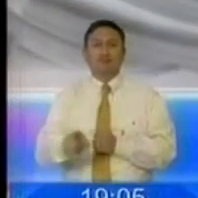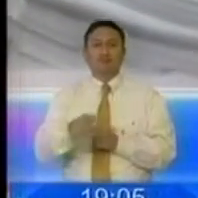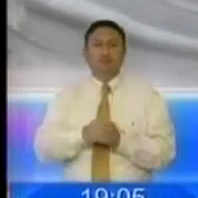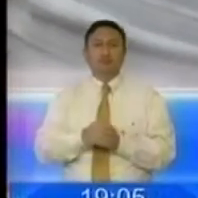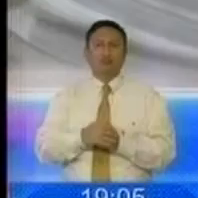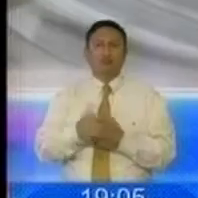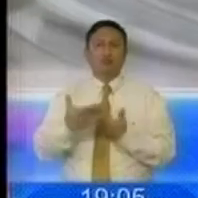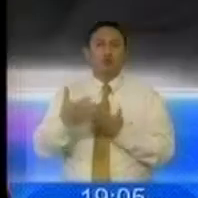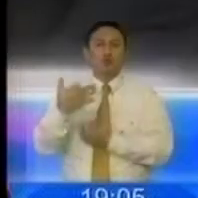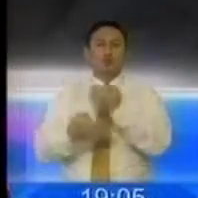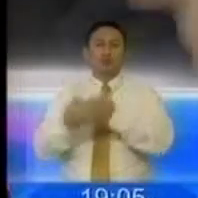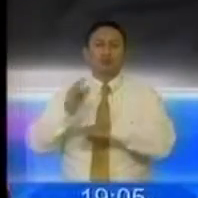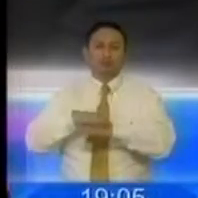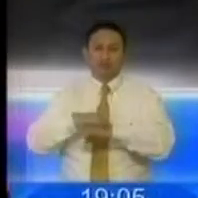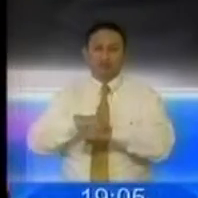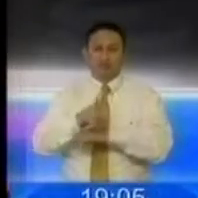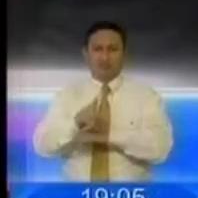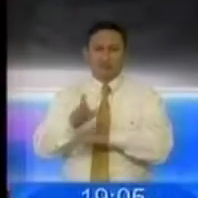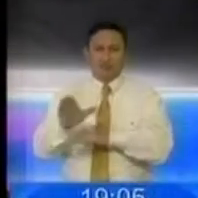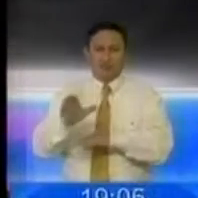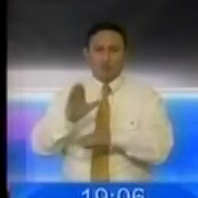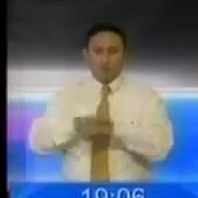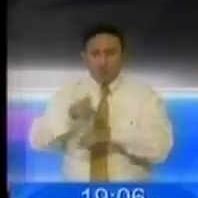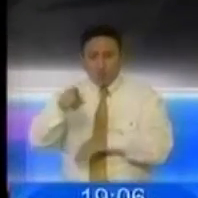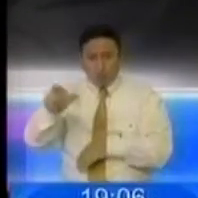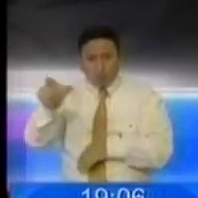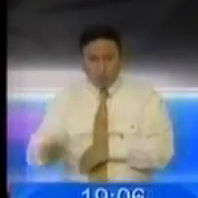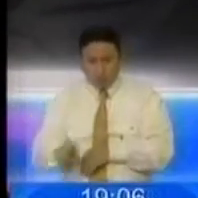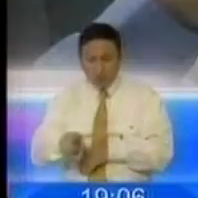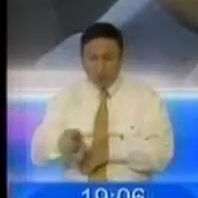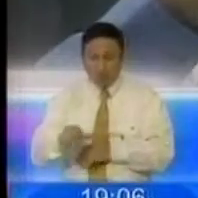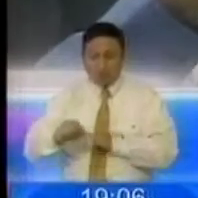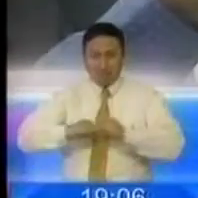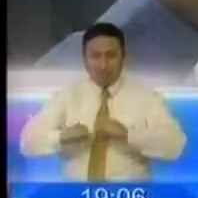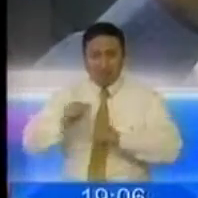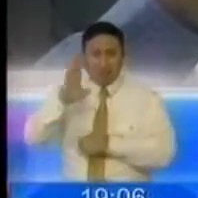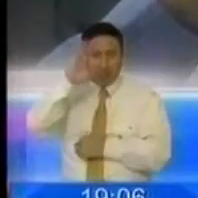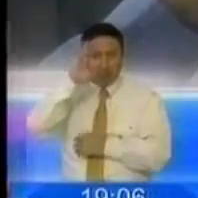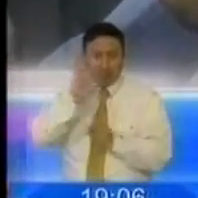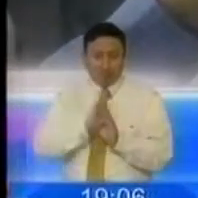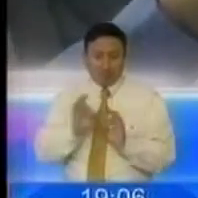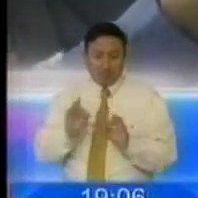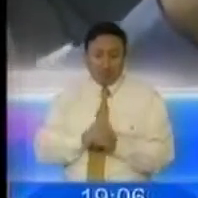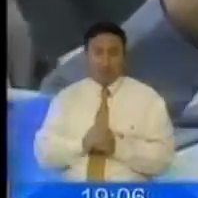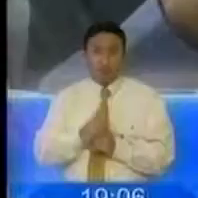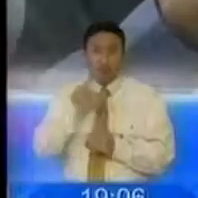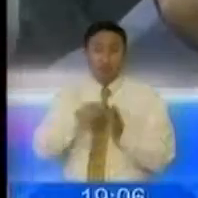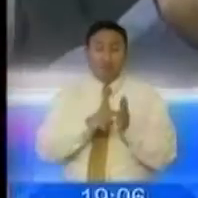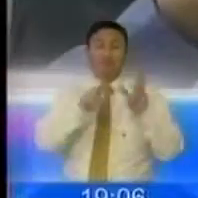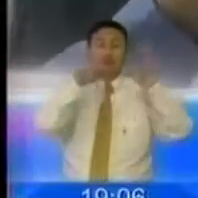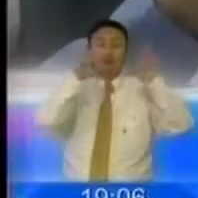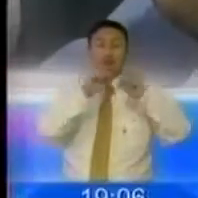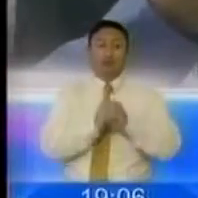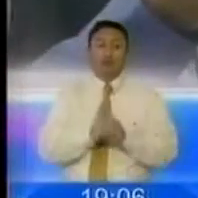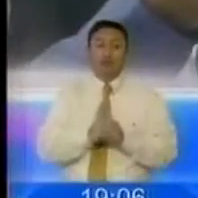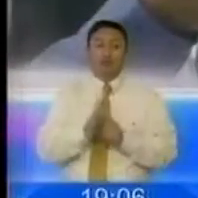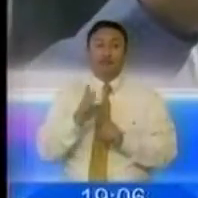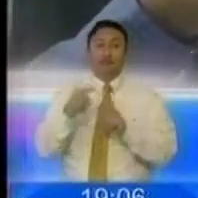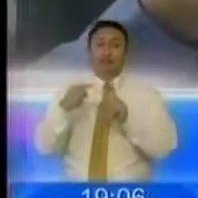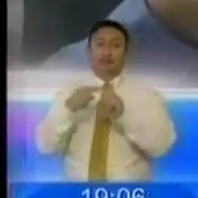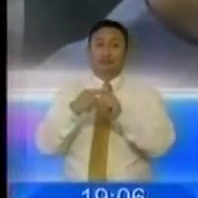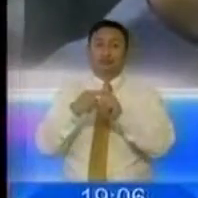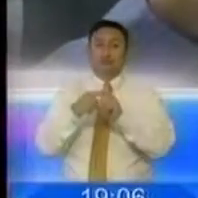razones mediáticas que no tienen responsabilidad ni por acción u omisión. En este caso en particular, él no tuvo